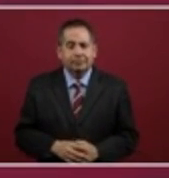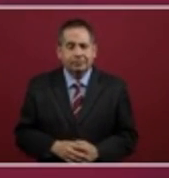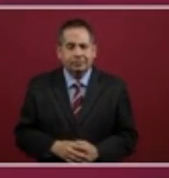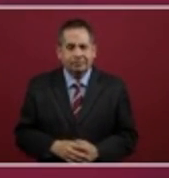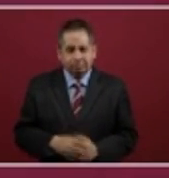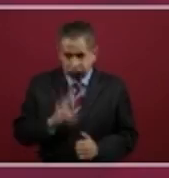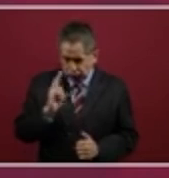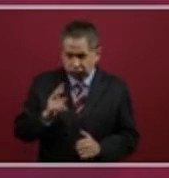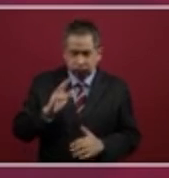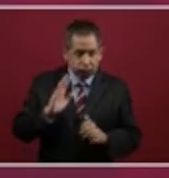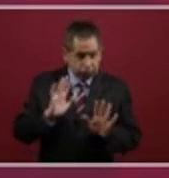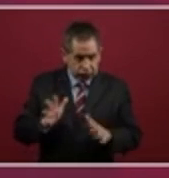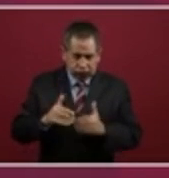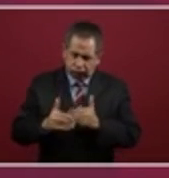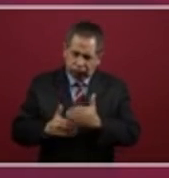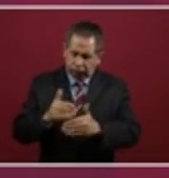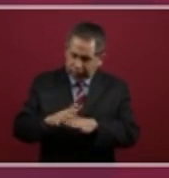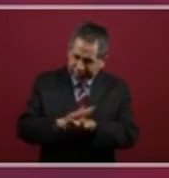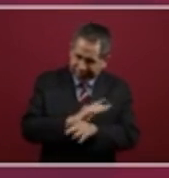¿Qué tanto hemos avanzado?